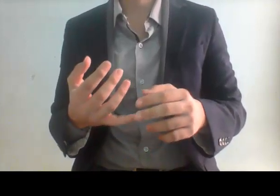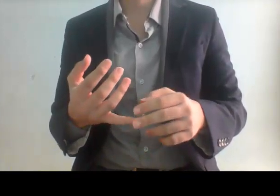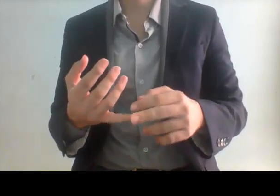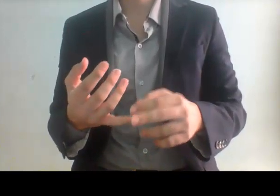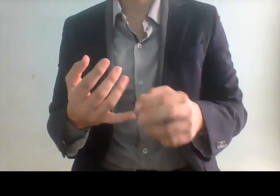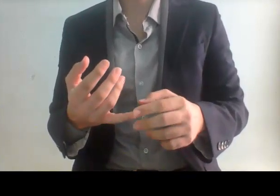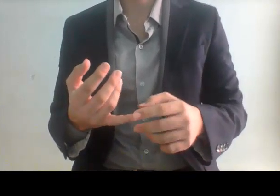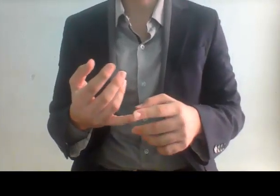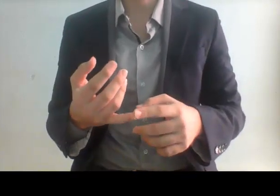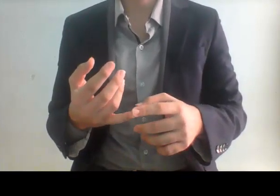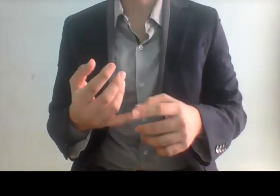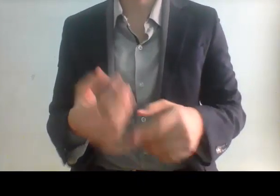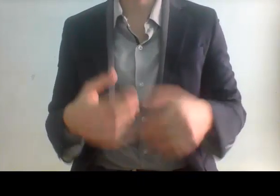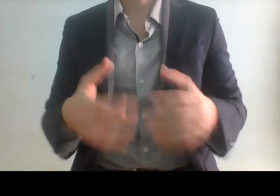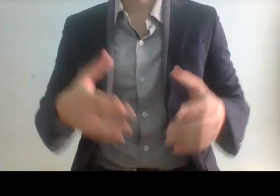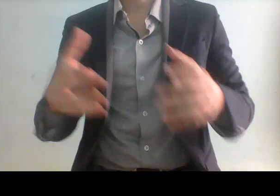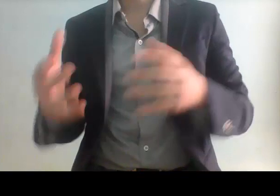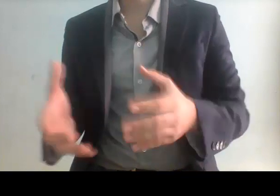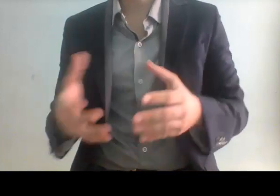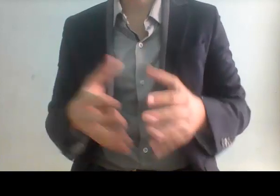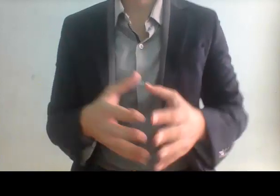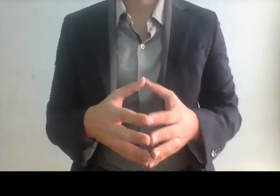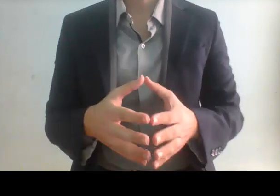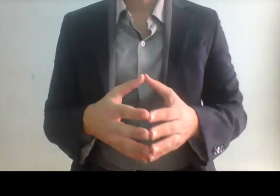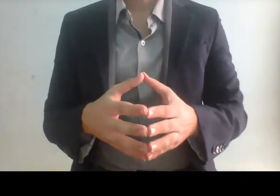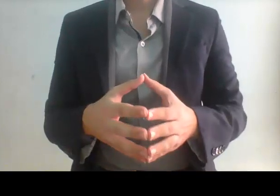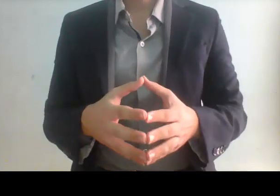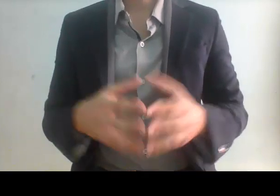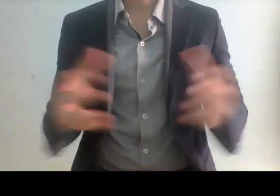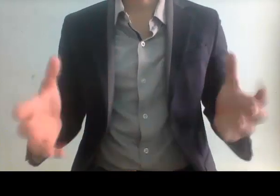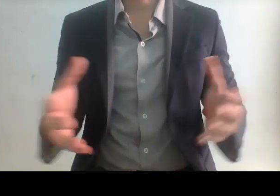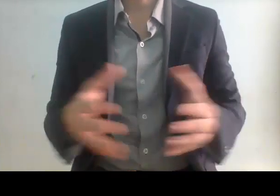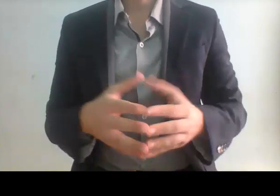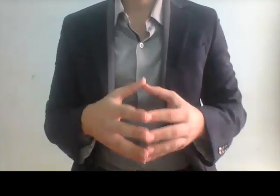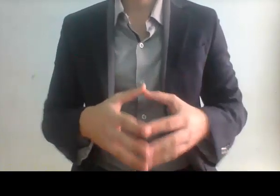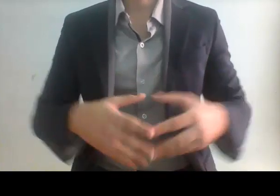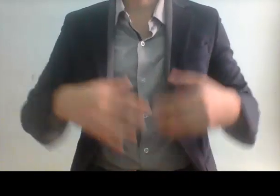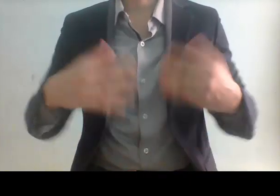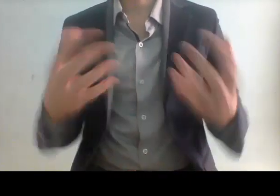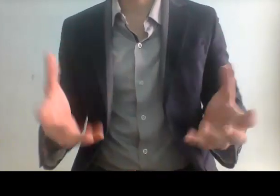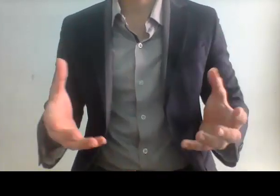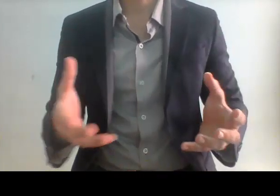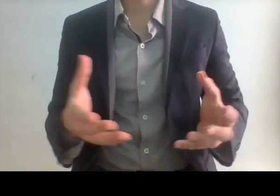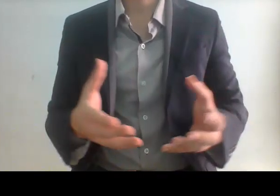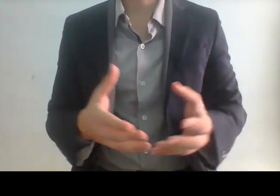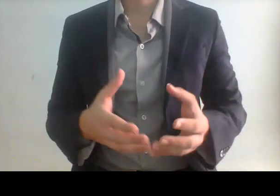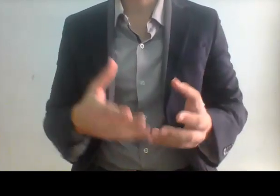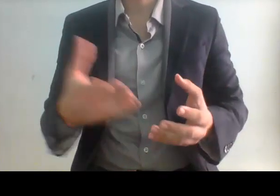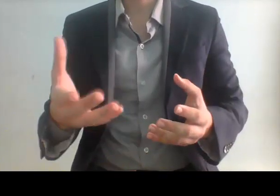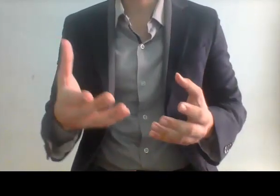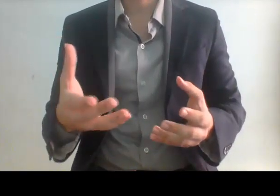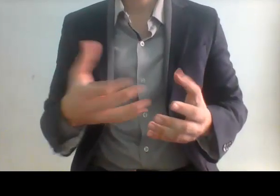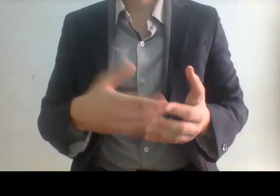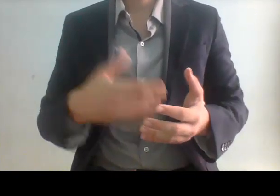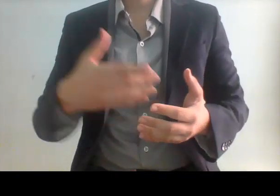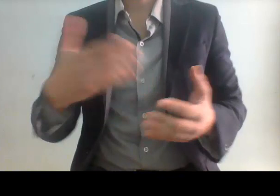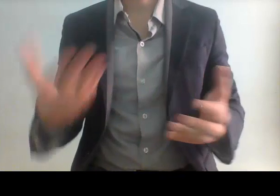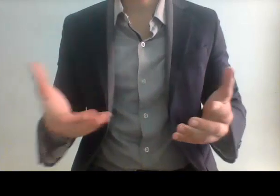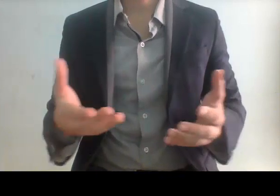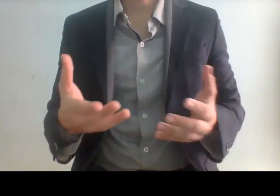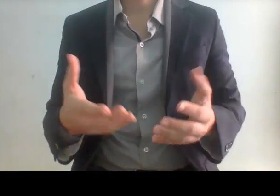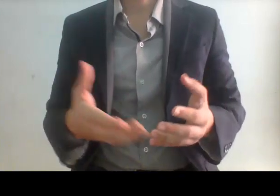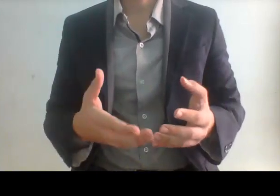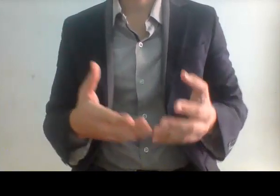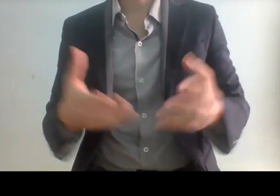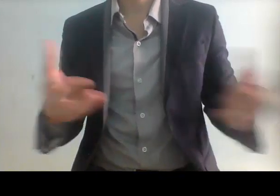14 días. Muchas personas en nuestro país, sobre todo en México, viven al día. ¿Esto qué significa? Que lo que terminan ganando en un día, pues es lo que les